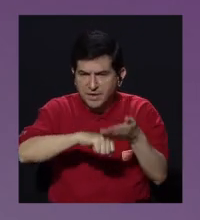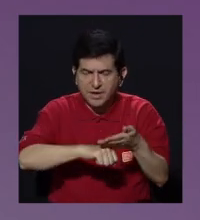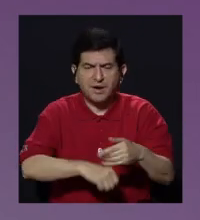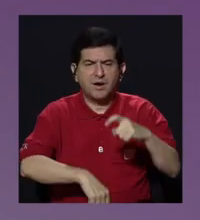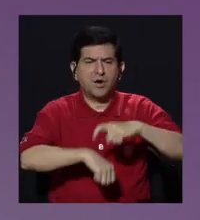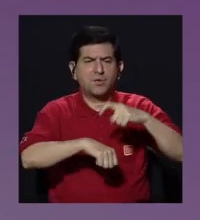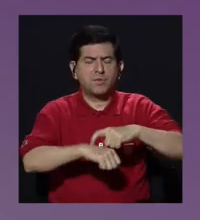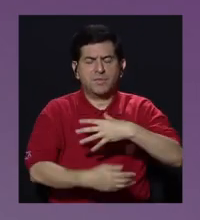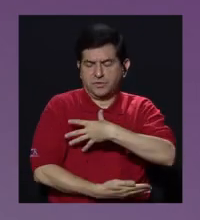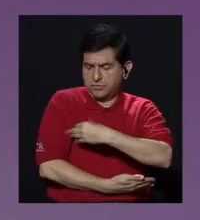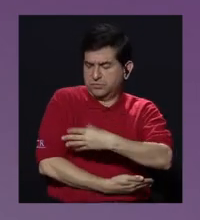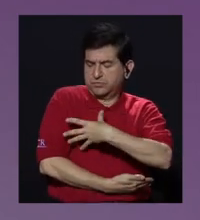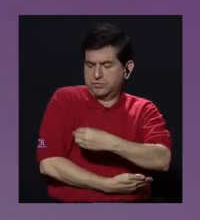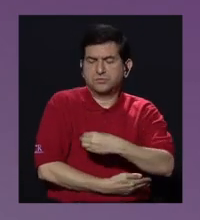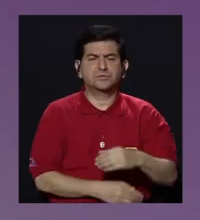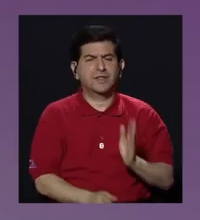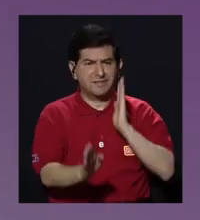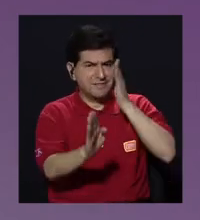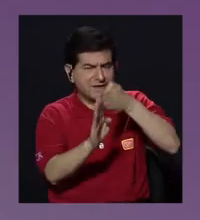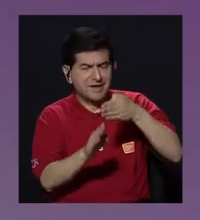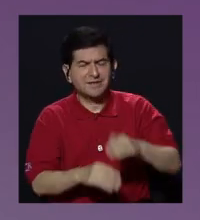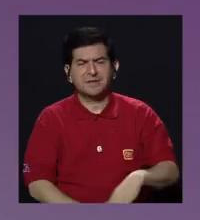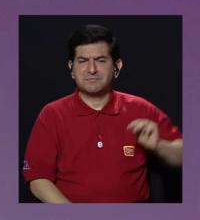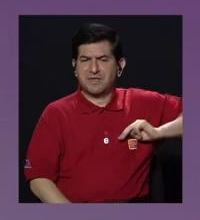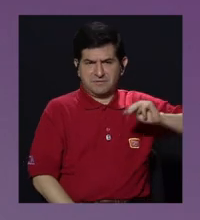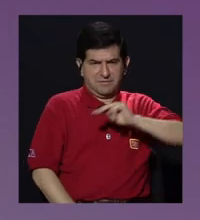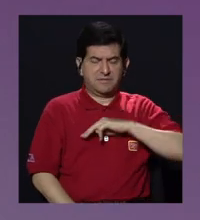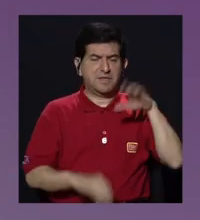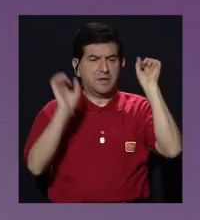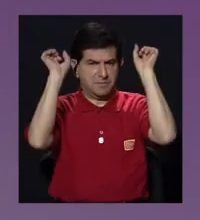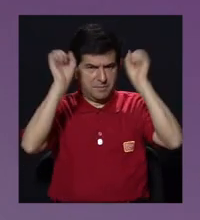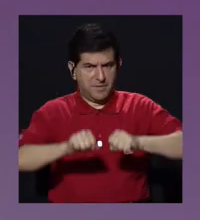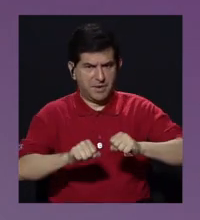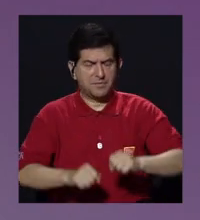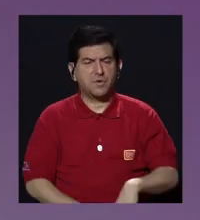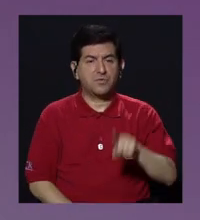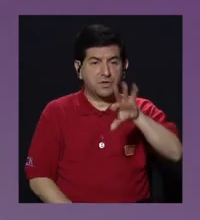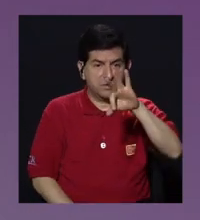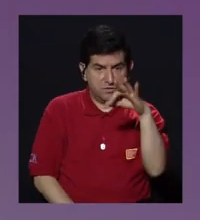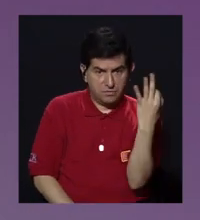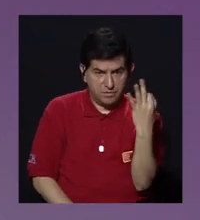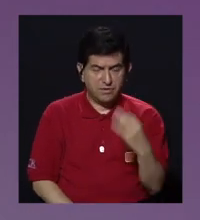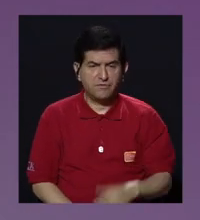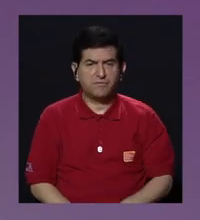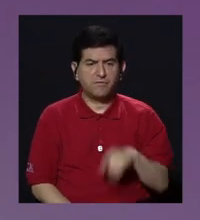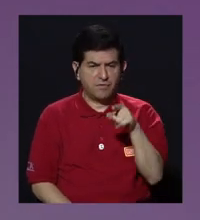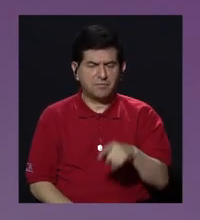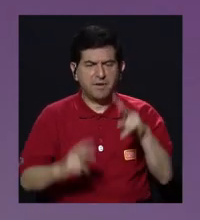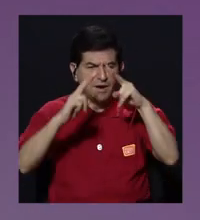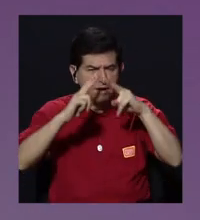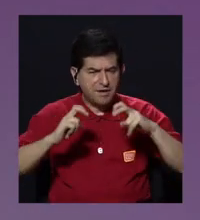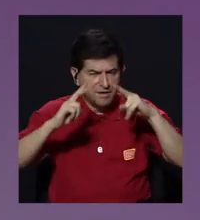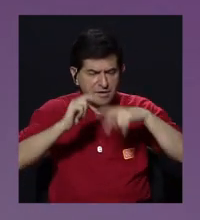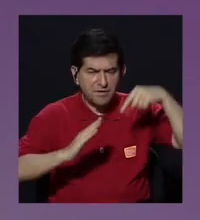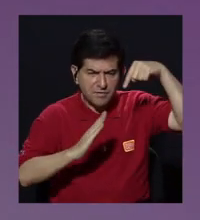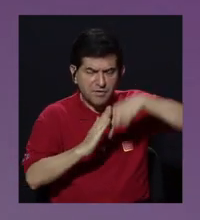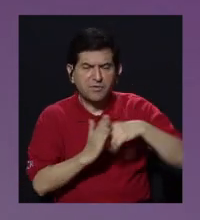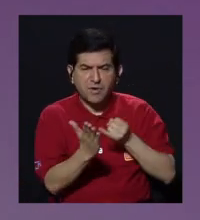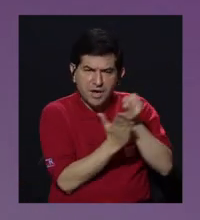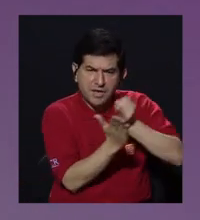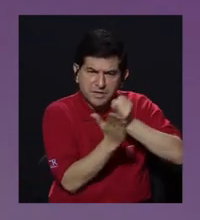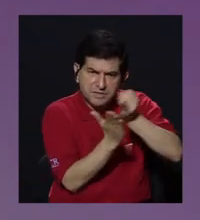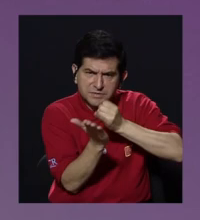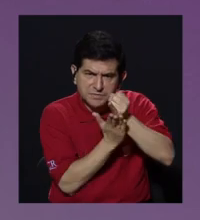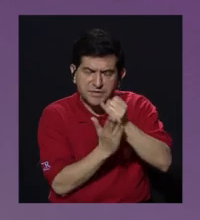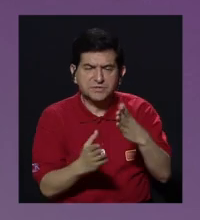los momentos de lactancia. Acude directamente al Ministerio y ahí va a poder de algún modo hacer una revisión exhaustiva en una